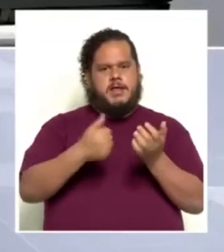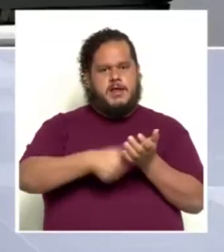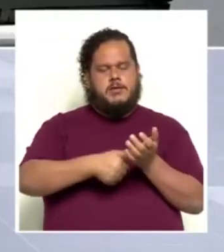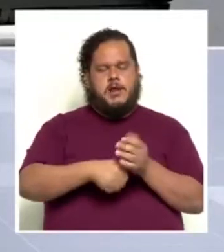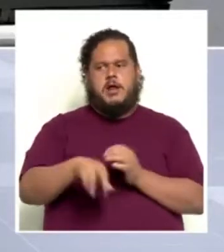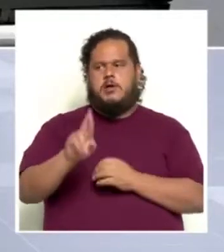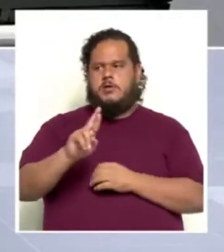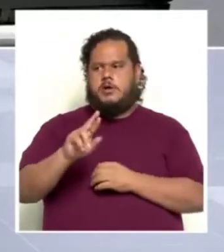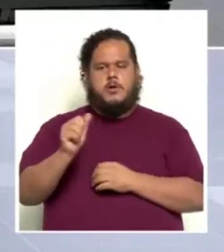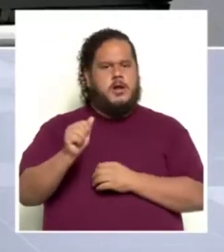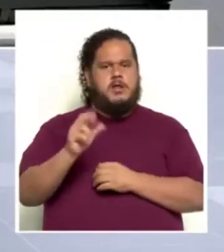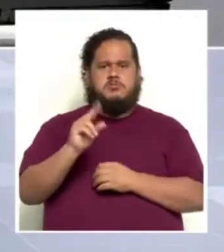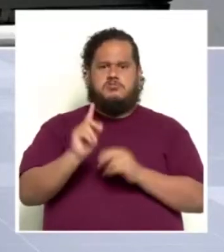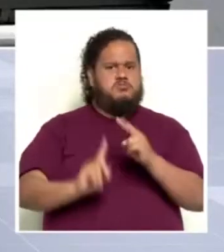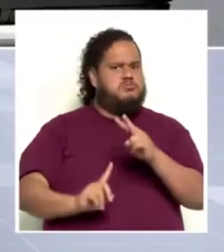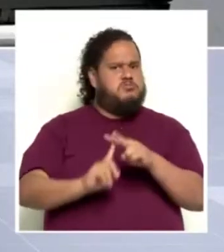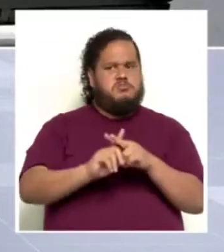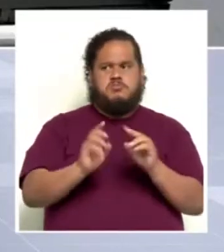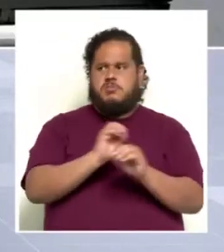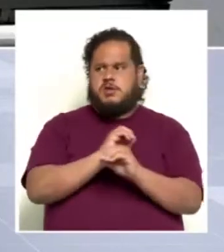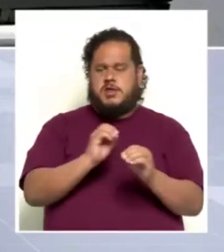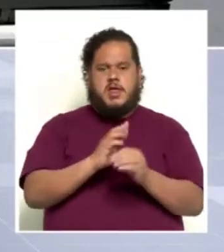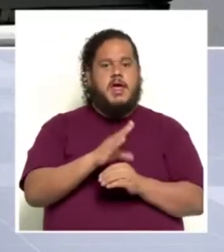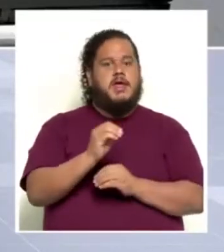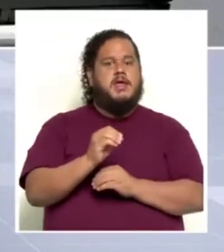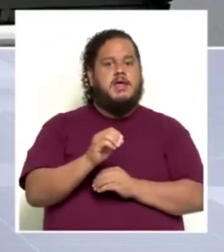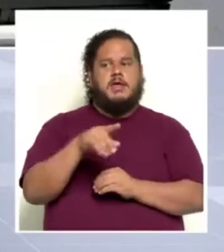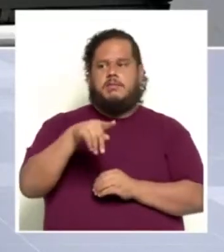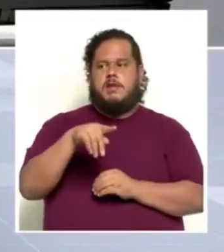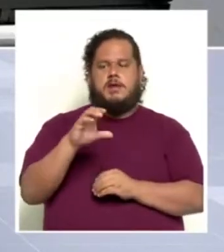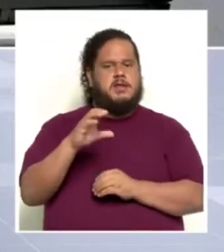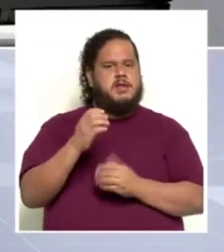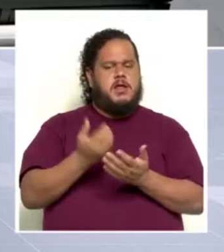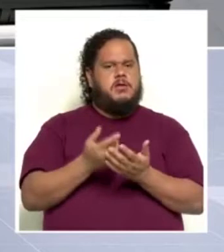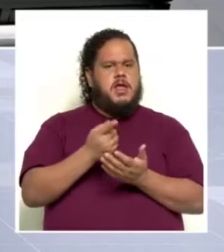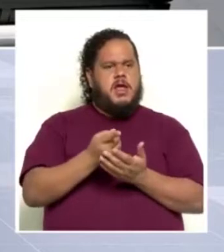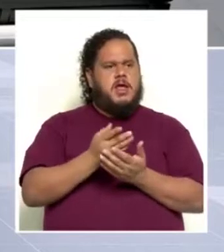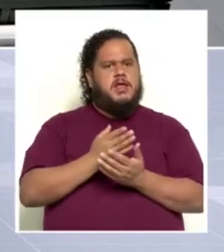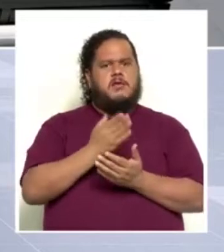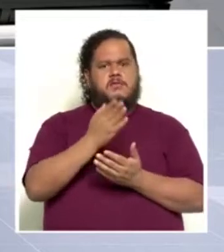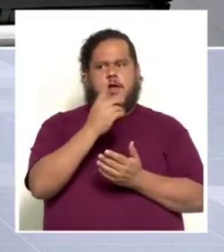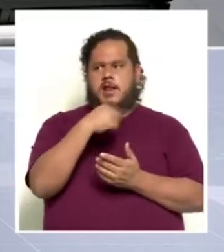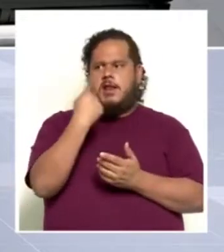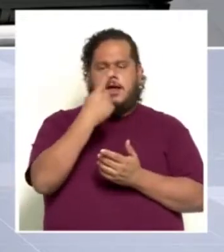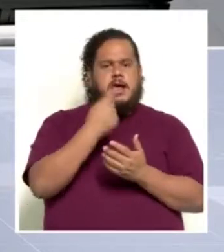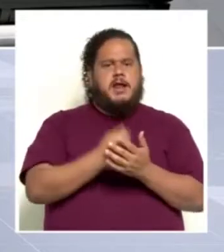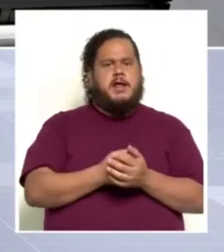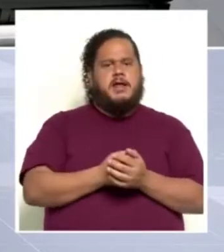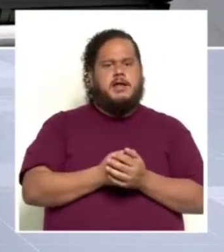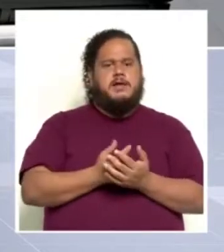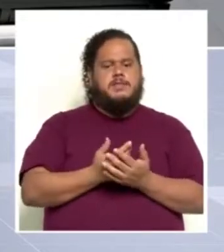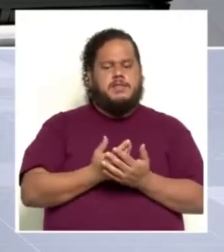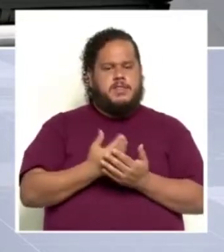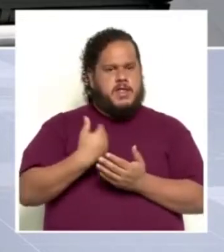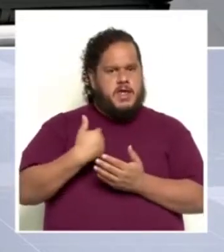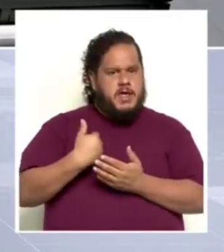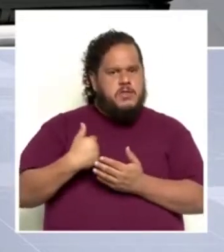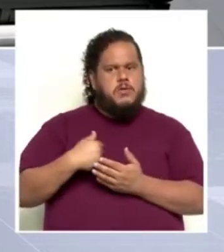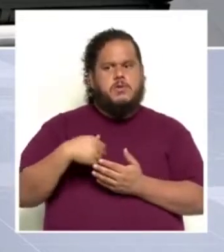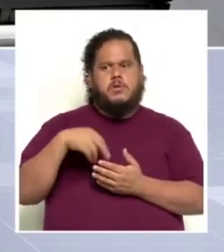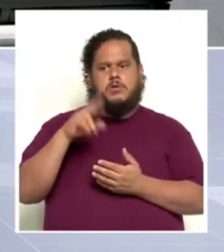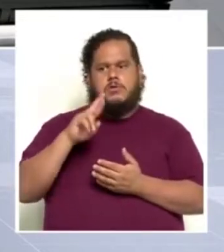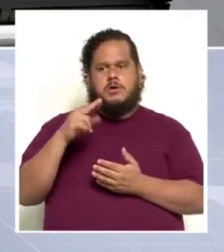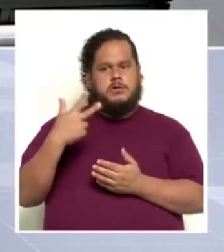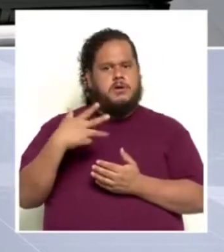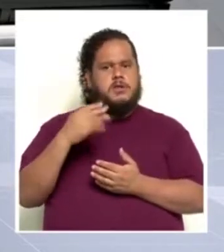Arias no apareció para nada, y doña Pilar Cisneros, en cambio, fue la cara de don Rodrigo Chávez y del